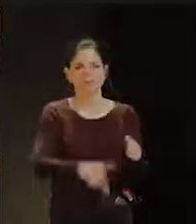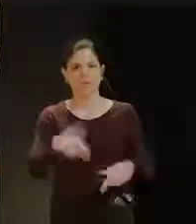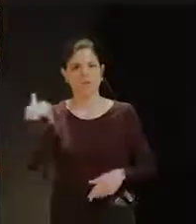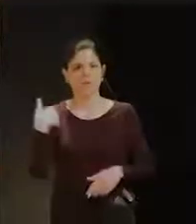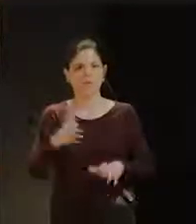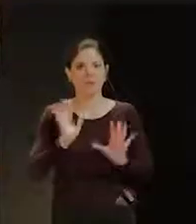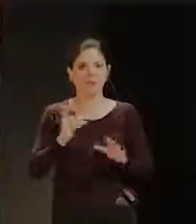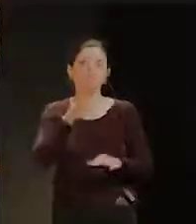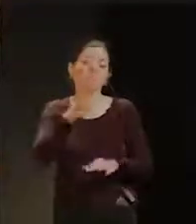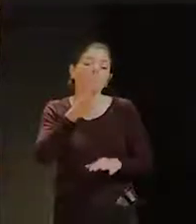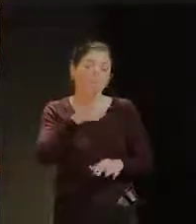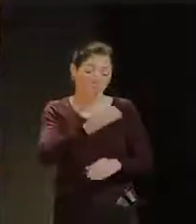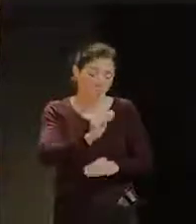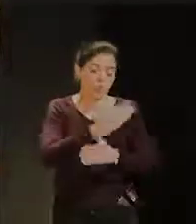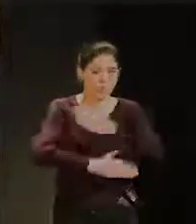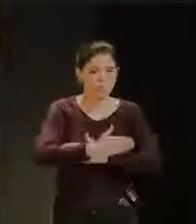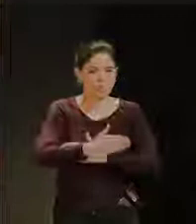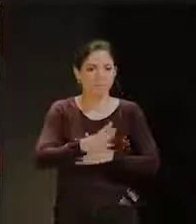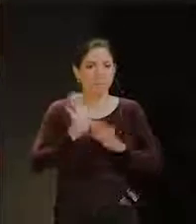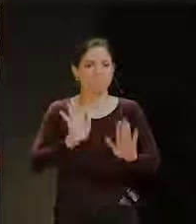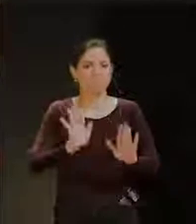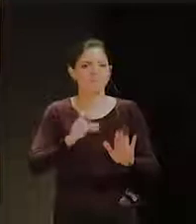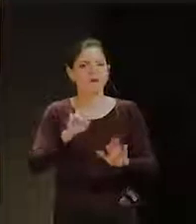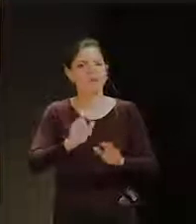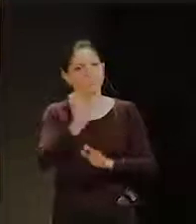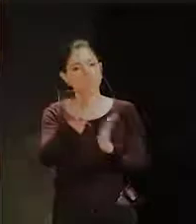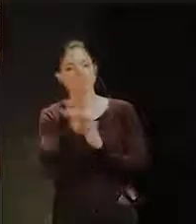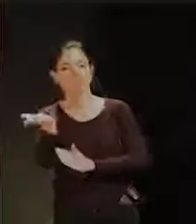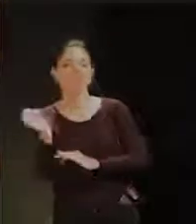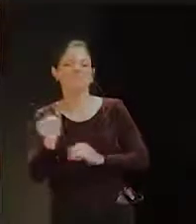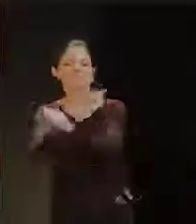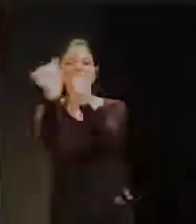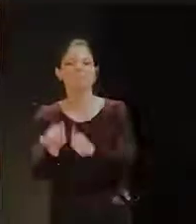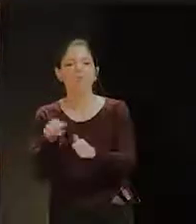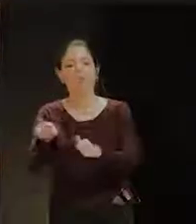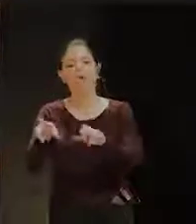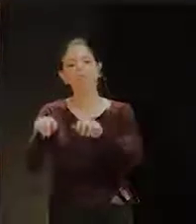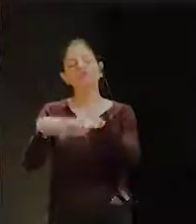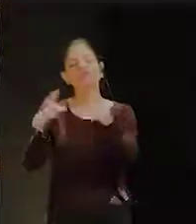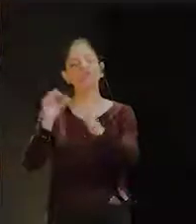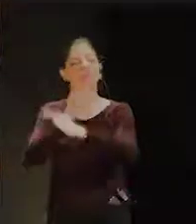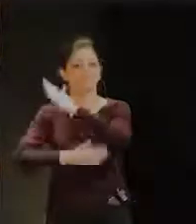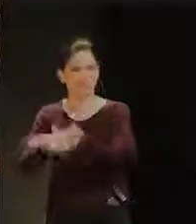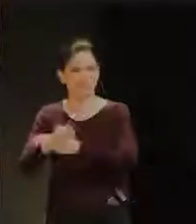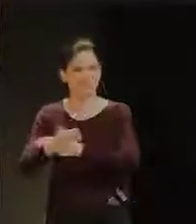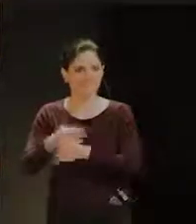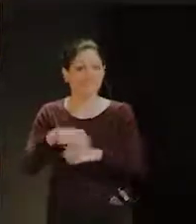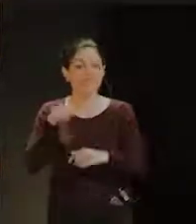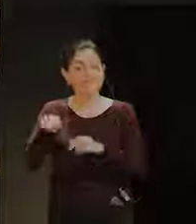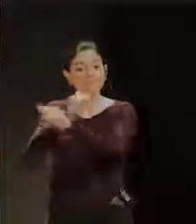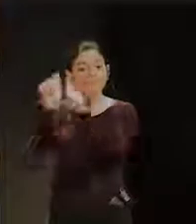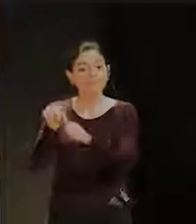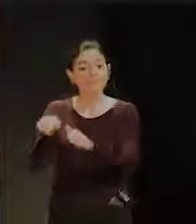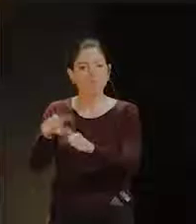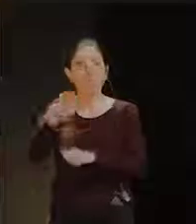generalizada debido a su discapacidad. No obstante, existe otro modelo que se conoce como el modelo social de la discapacidad. Este